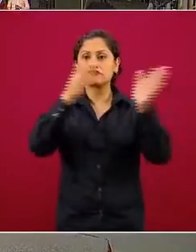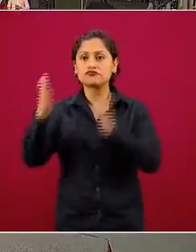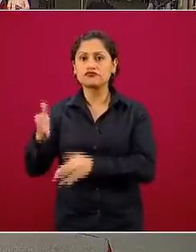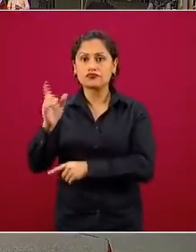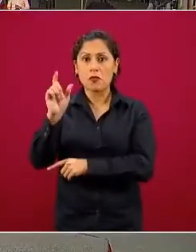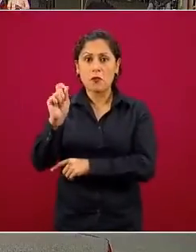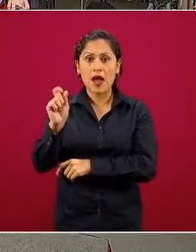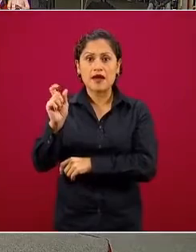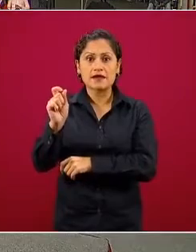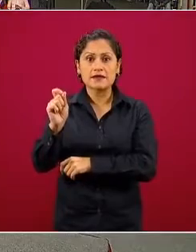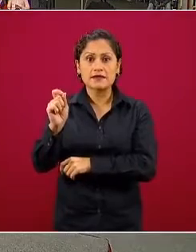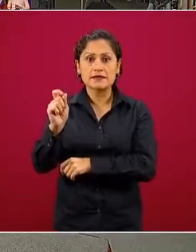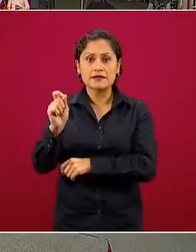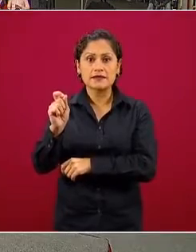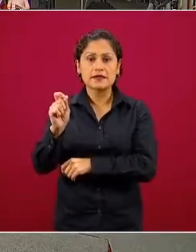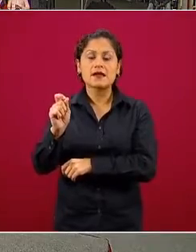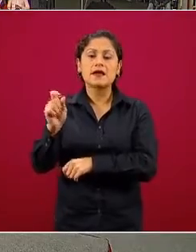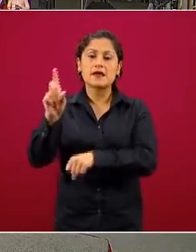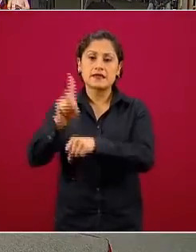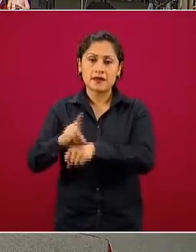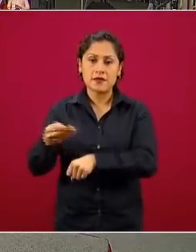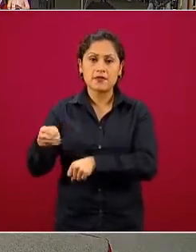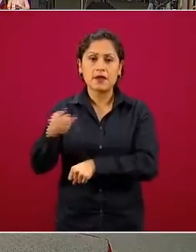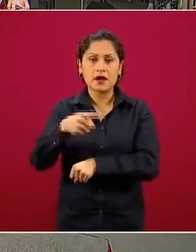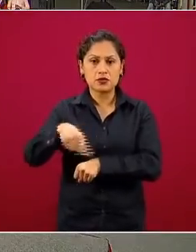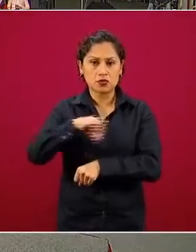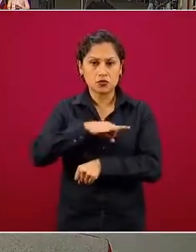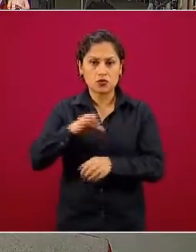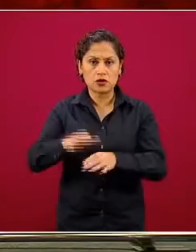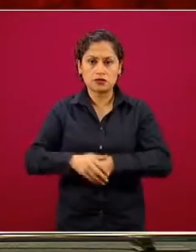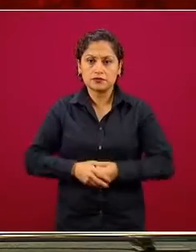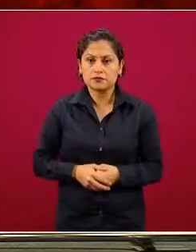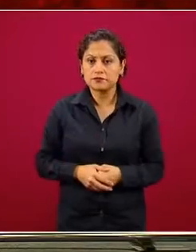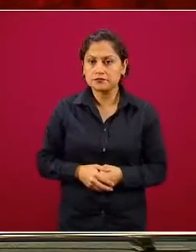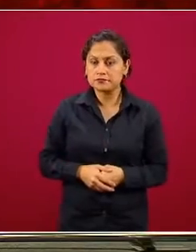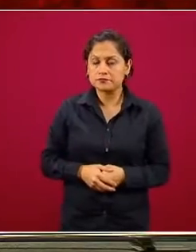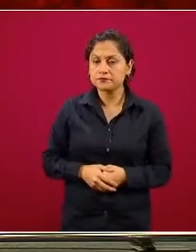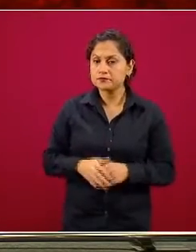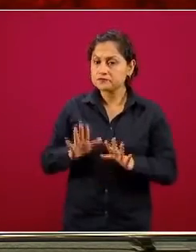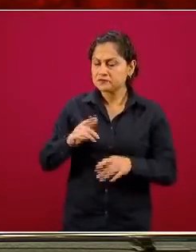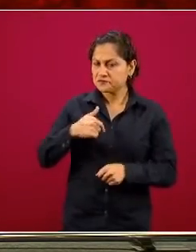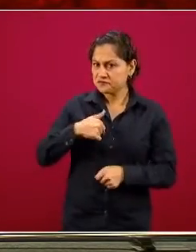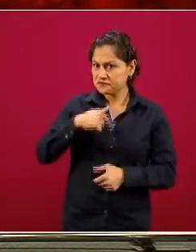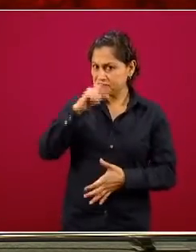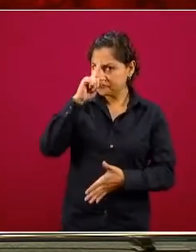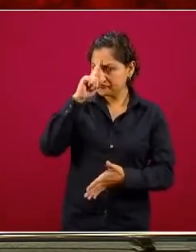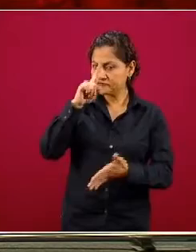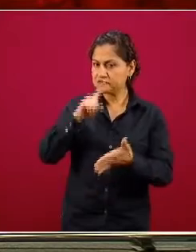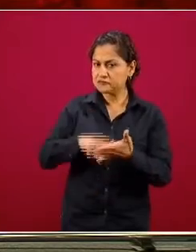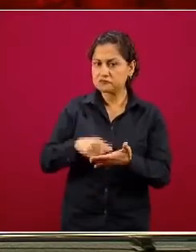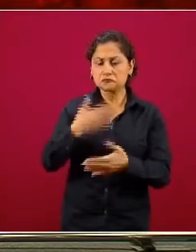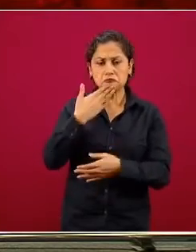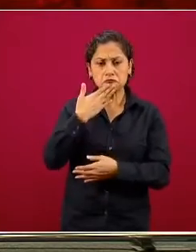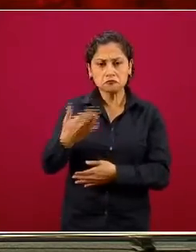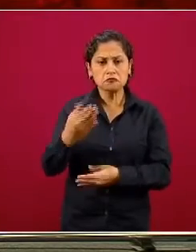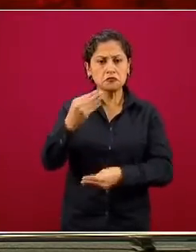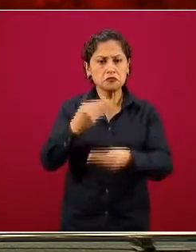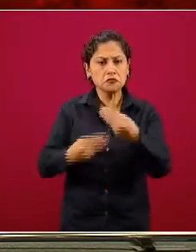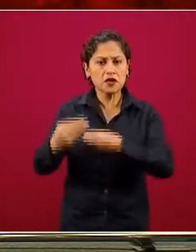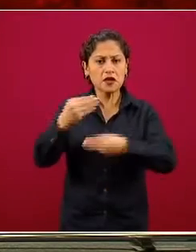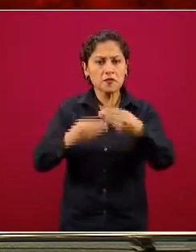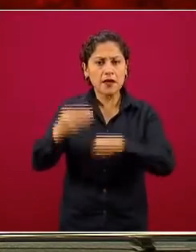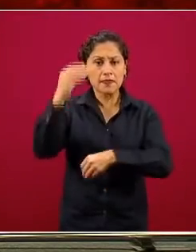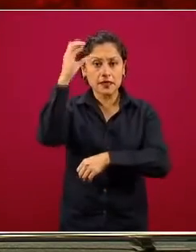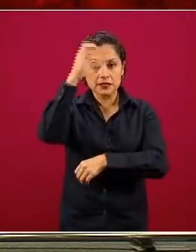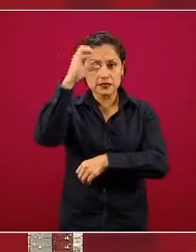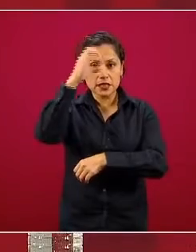Gatell. Sí. Yo digo que bienvenido el debate científico y el debate político.